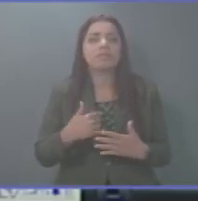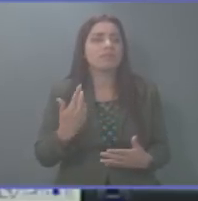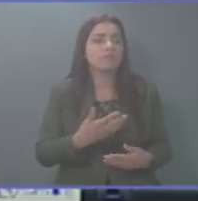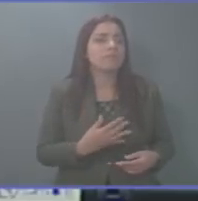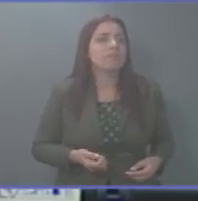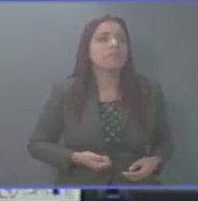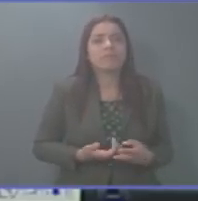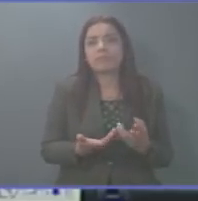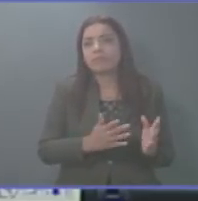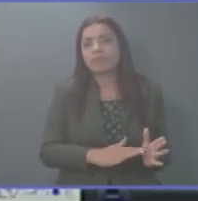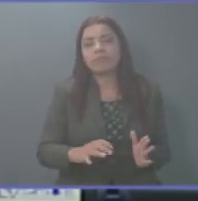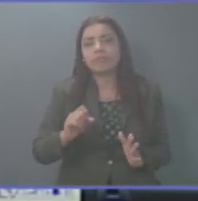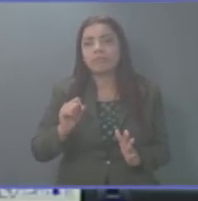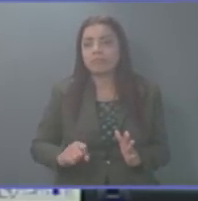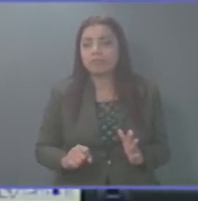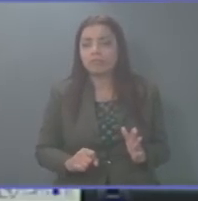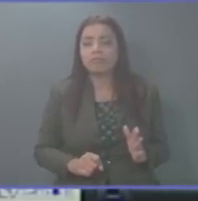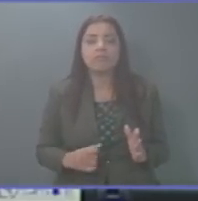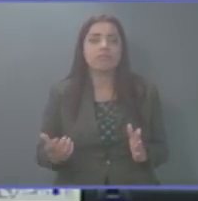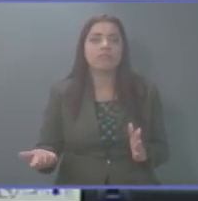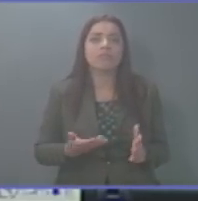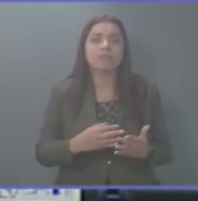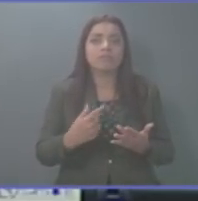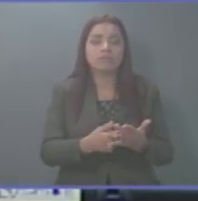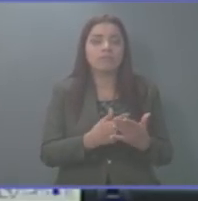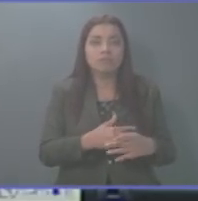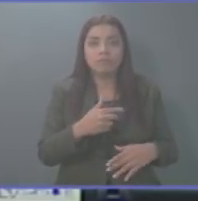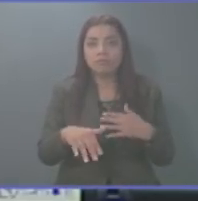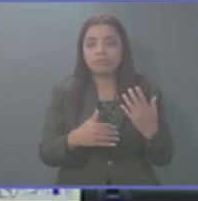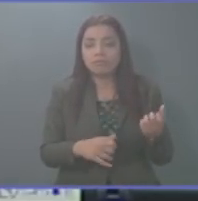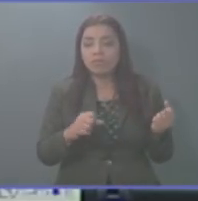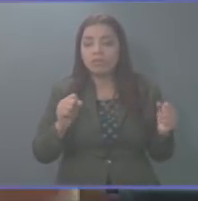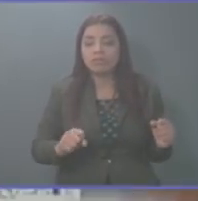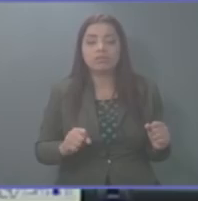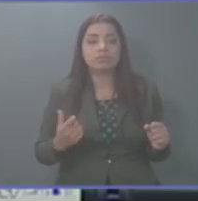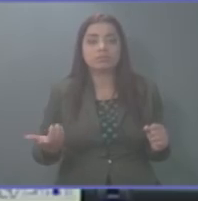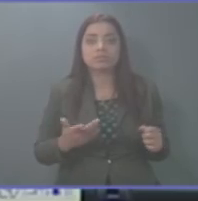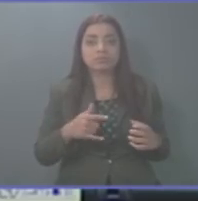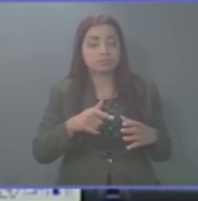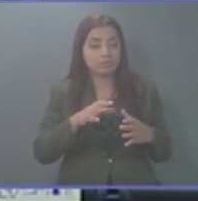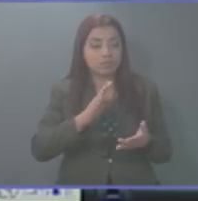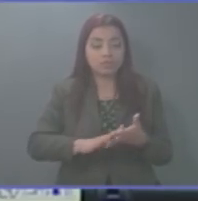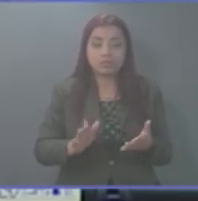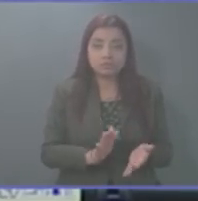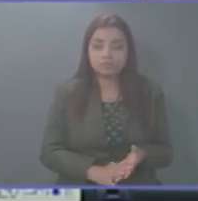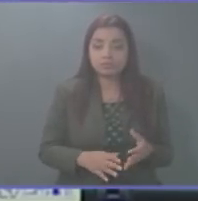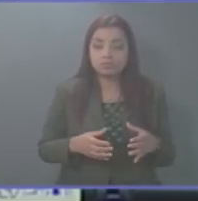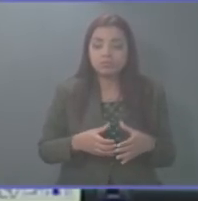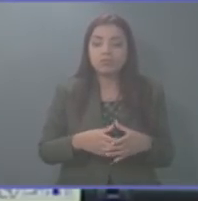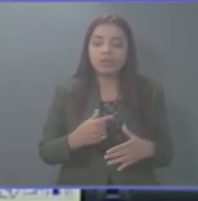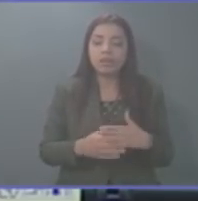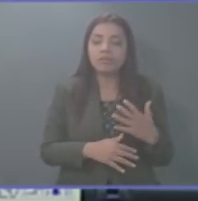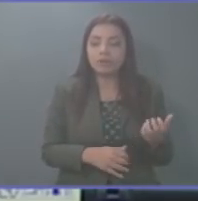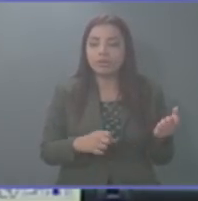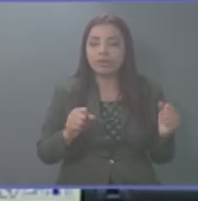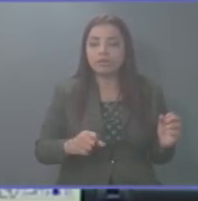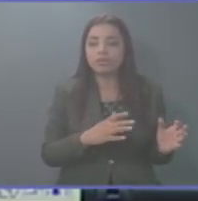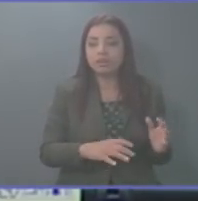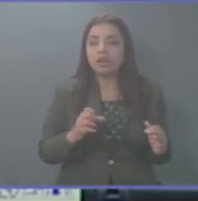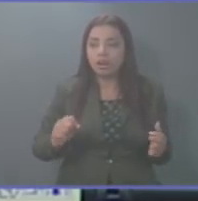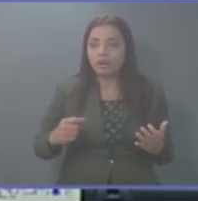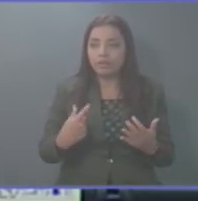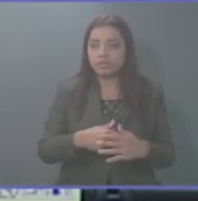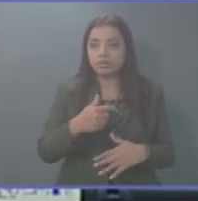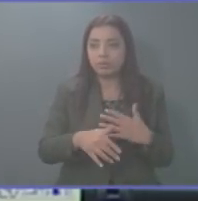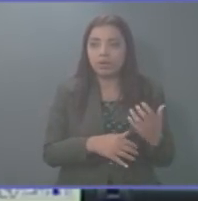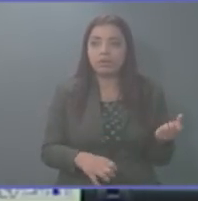va a financiar al Tribunal Supremo Electoral para hacerle frente a la compra de equipo y de software. La propuesta que nosotros presentábamos iba más